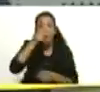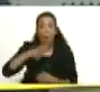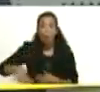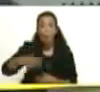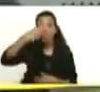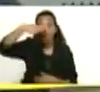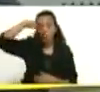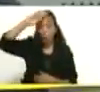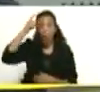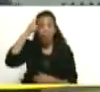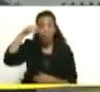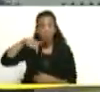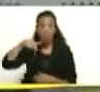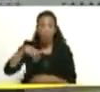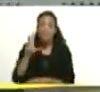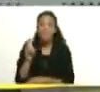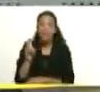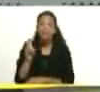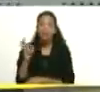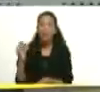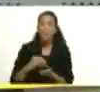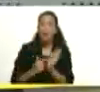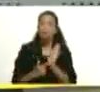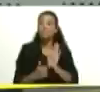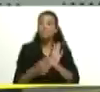quien hoy, una vez más,